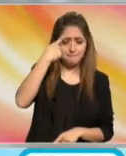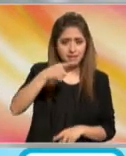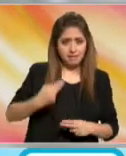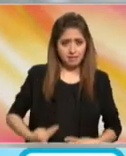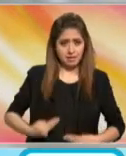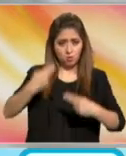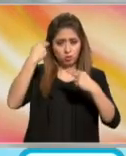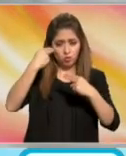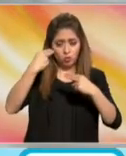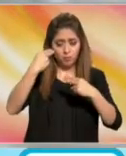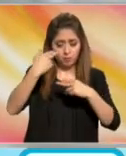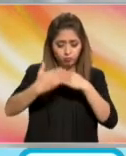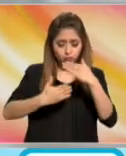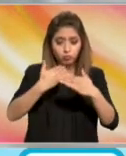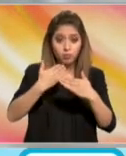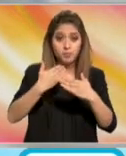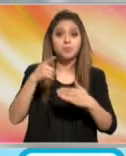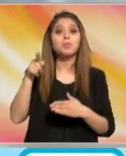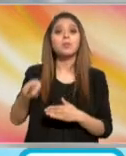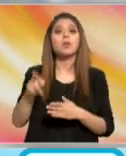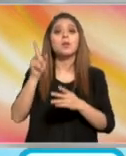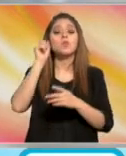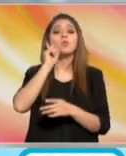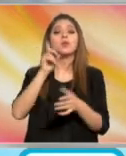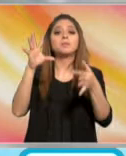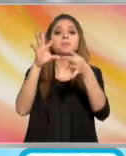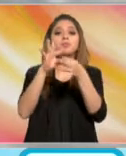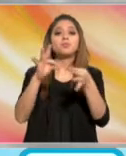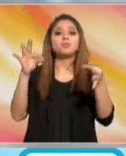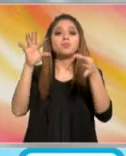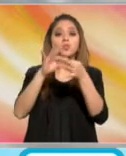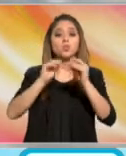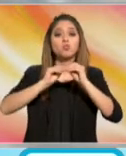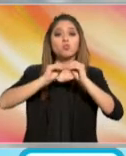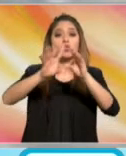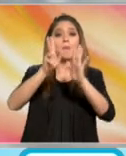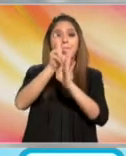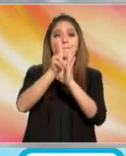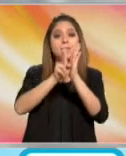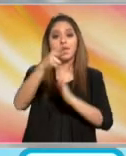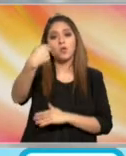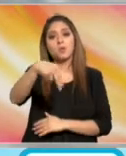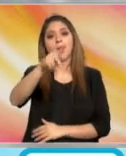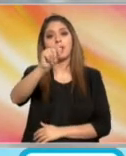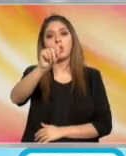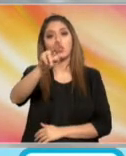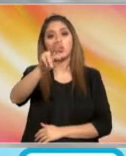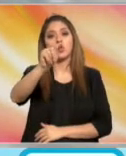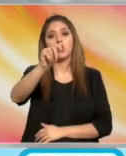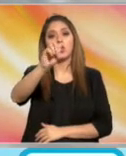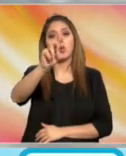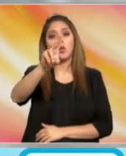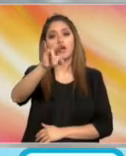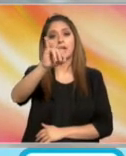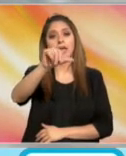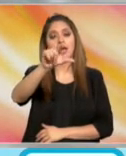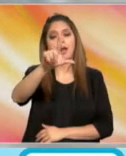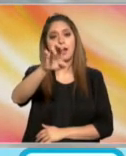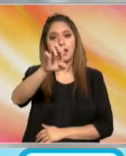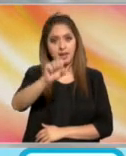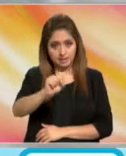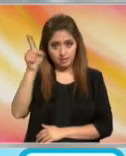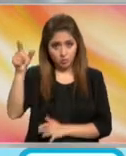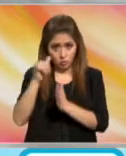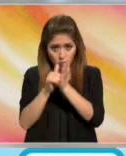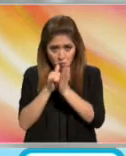subido tutoriales al Twitter. Al YouTube, perdón. Sube tutoriales, entonces dice cómo decorar las galletas, ¿no?